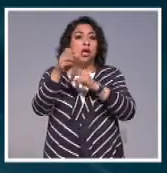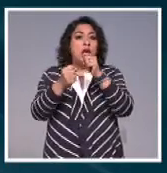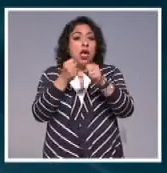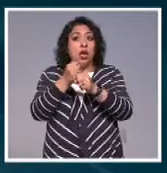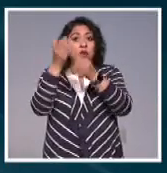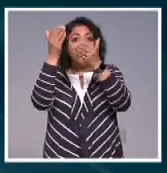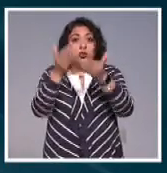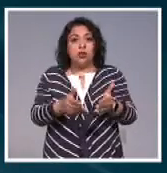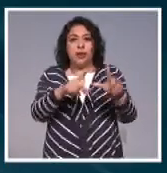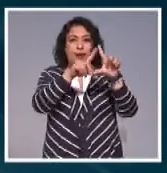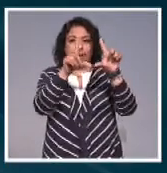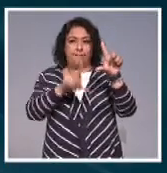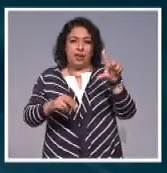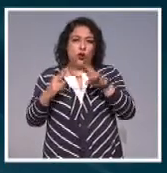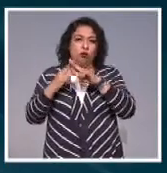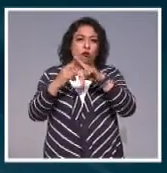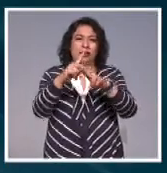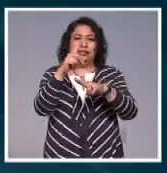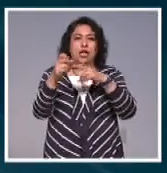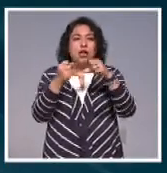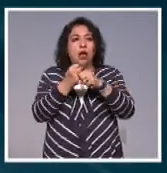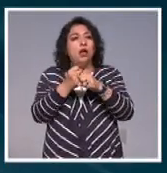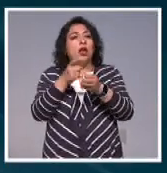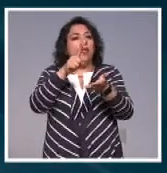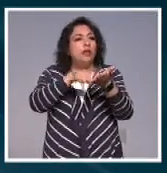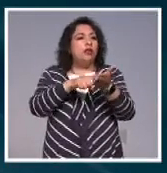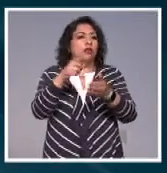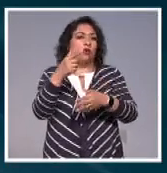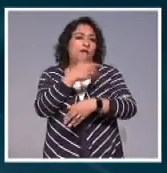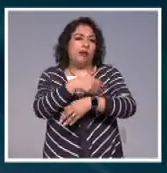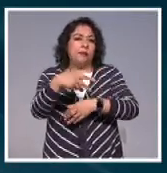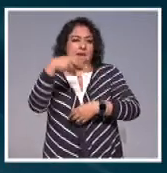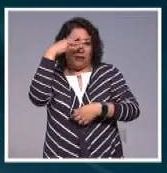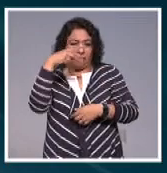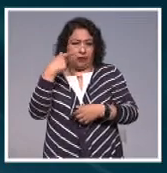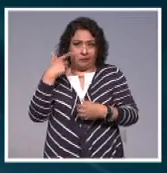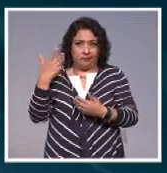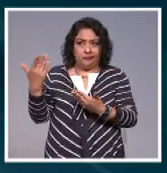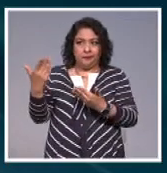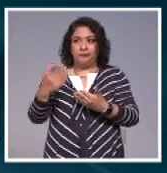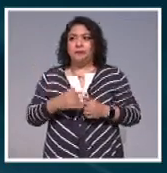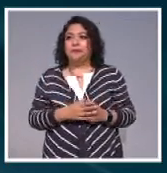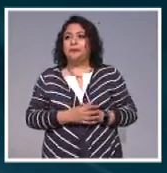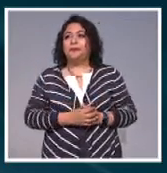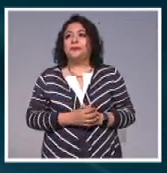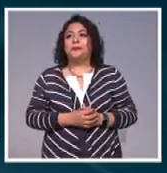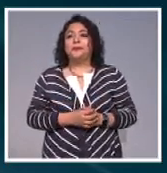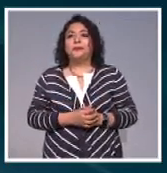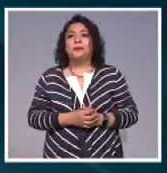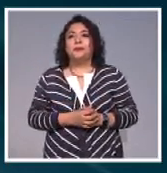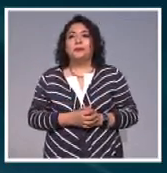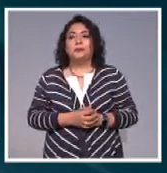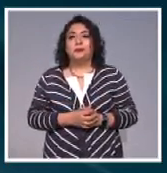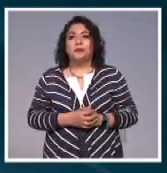a nuestro país, a 100 años de establecerse entre las familias mexicanas. Vamos a verlo.